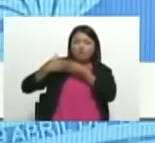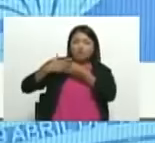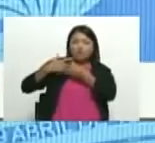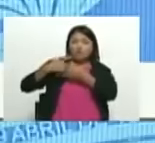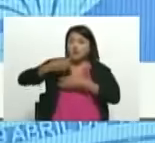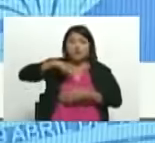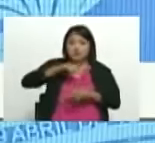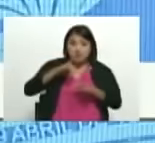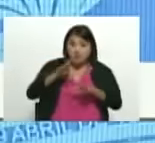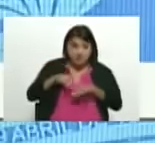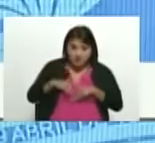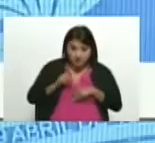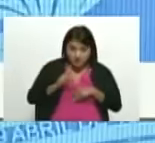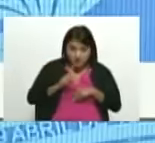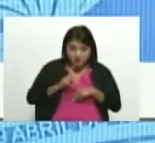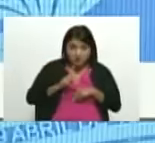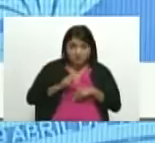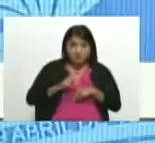si